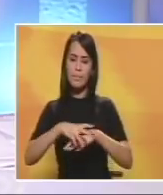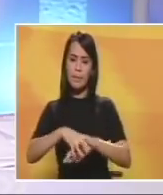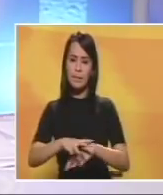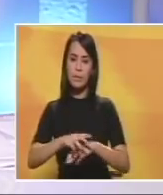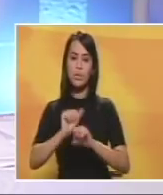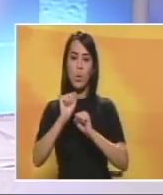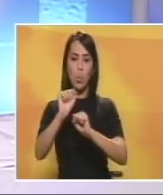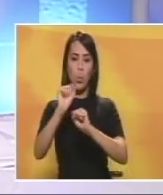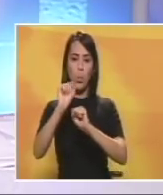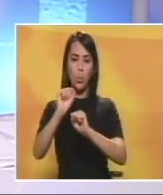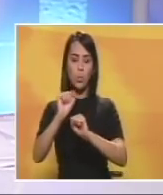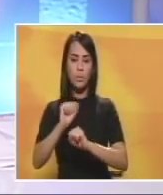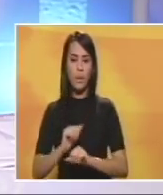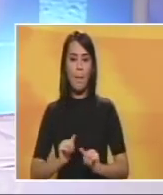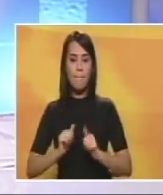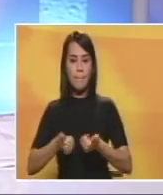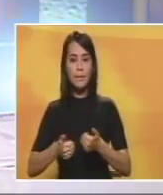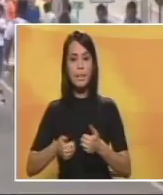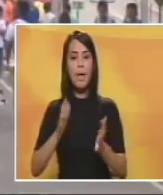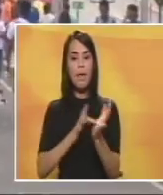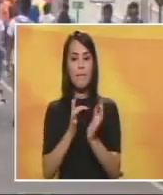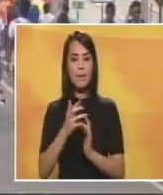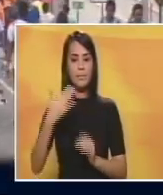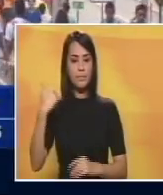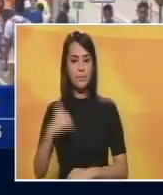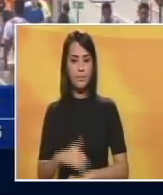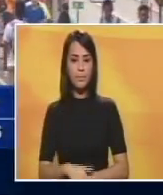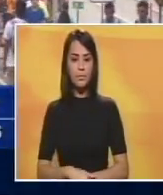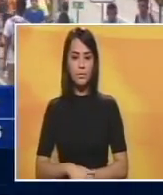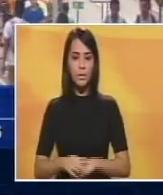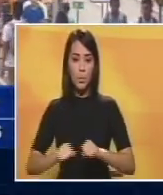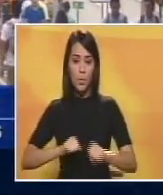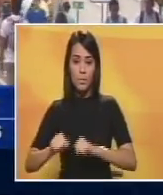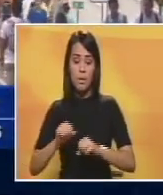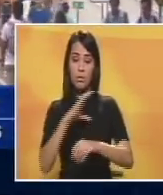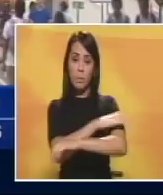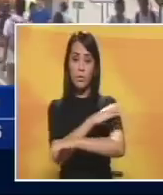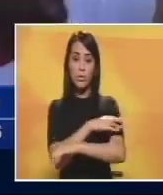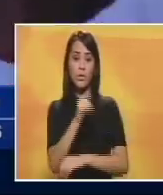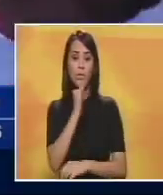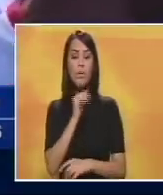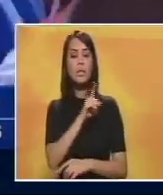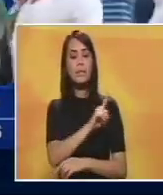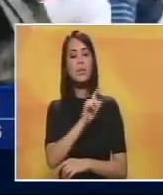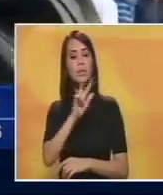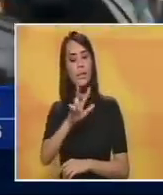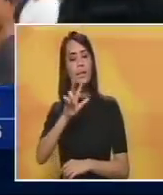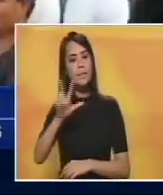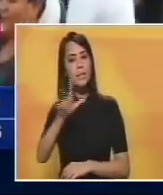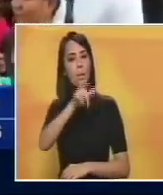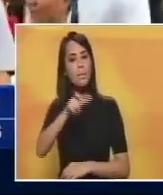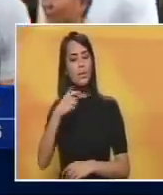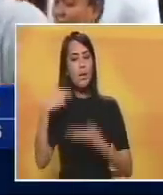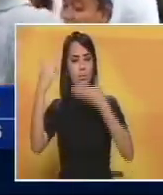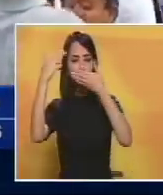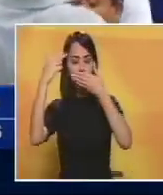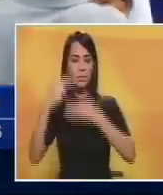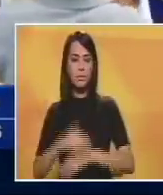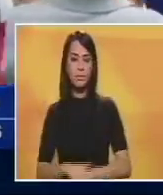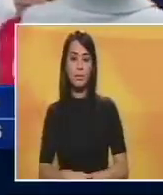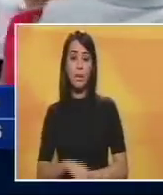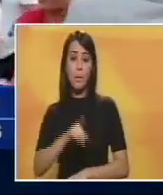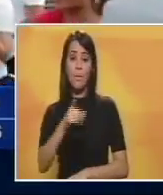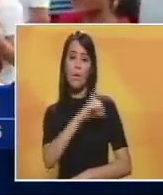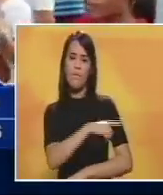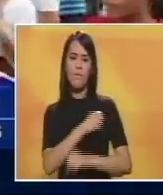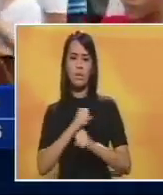manifestaciones iniciadas el pasado abril. Los movimientos opositores han denunciado que unas 135 personas han sido secuestradas por las